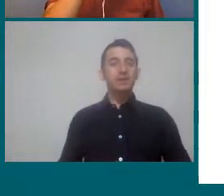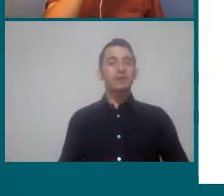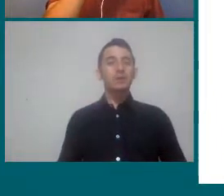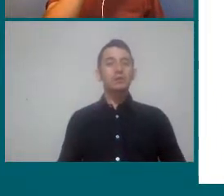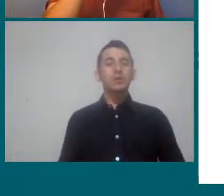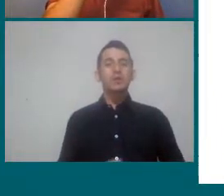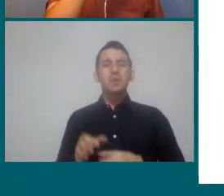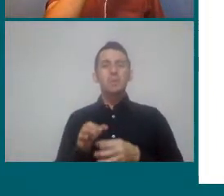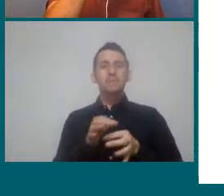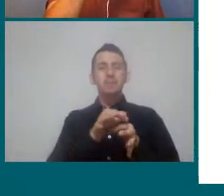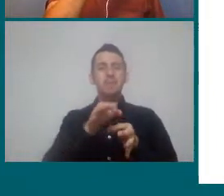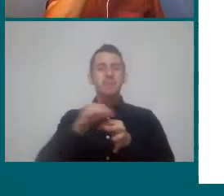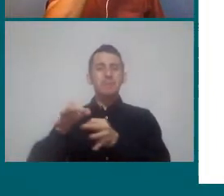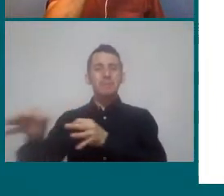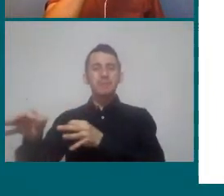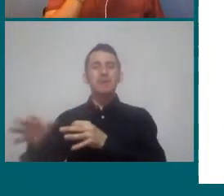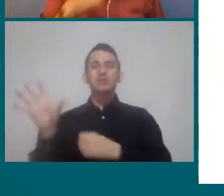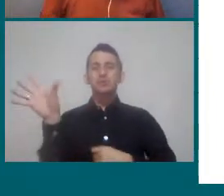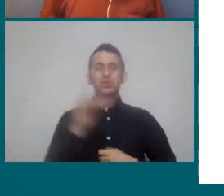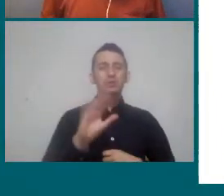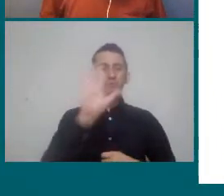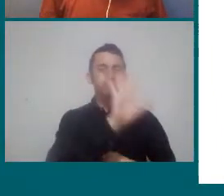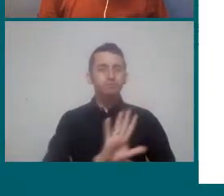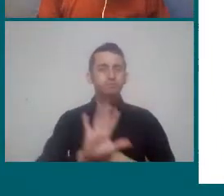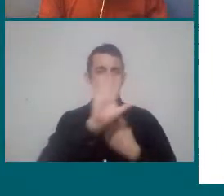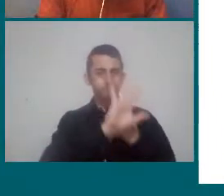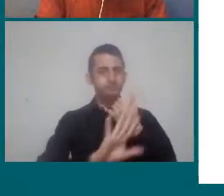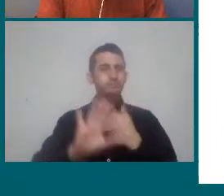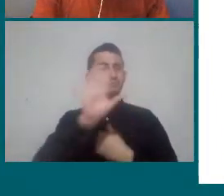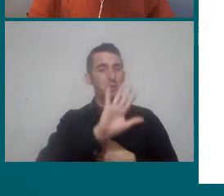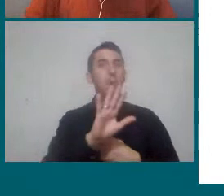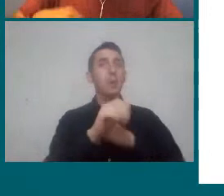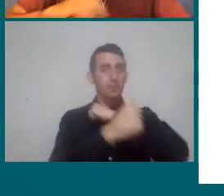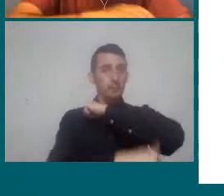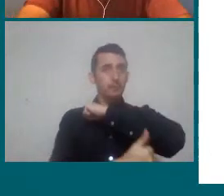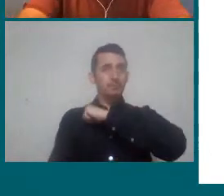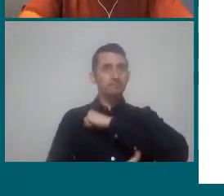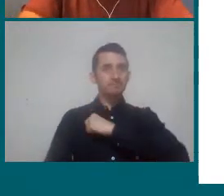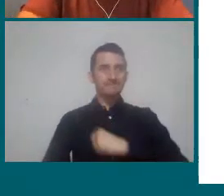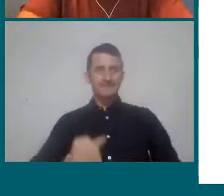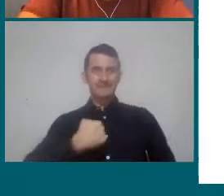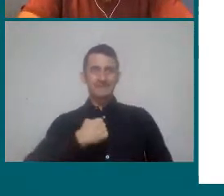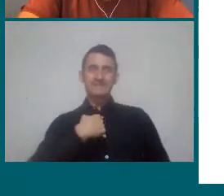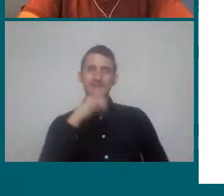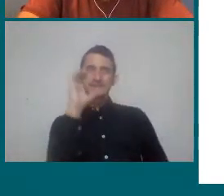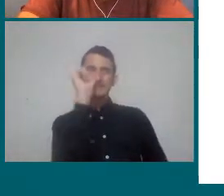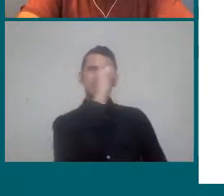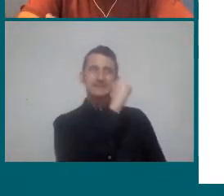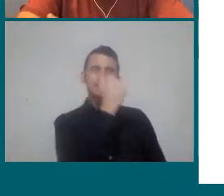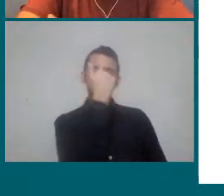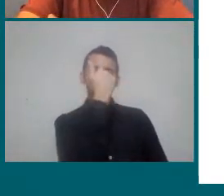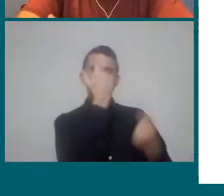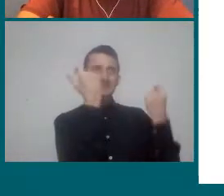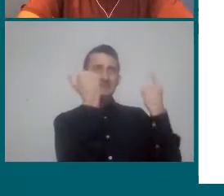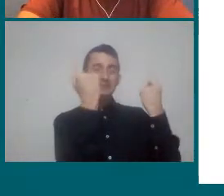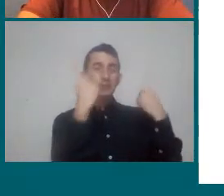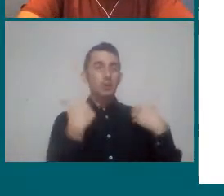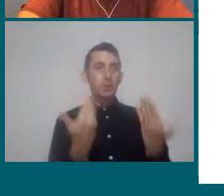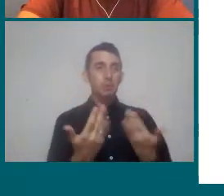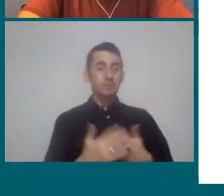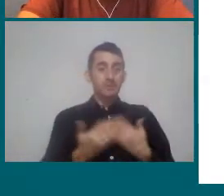todos los municipios del departamento de Boyacá. Claro, o sea, lo primero que yo creo que es interesante entender es que esto